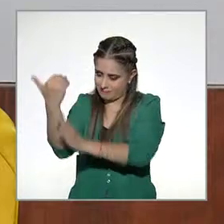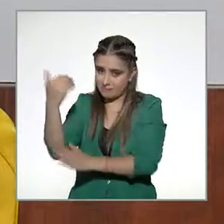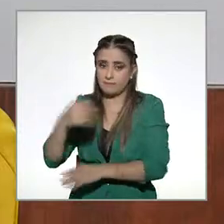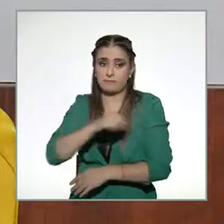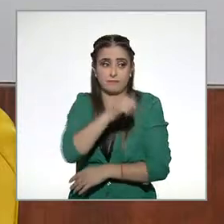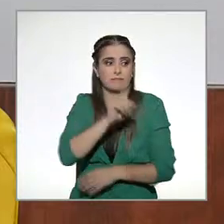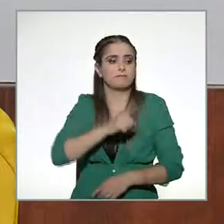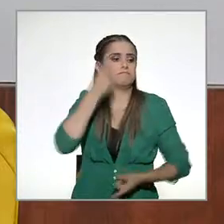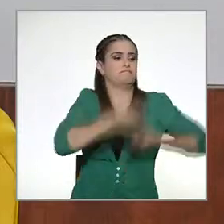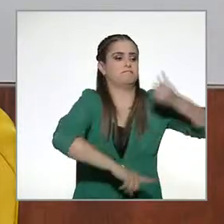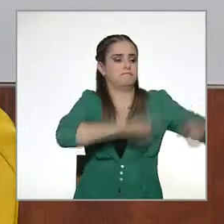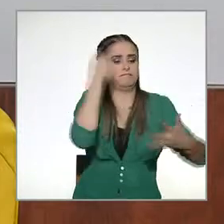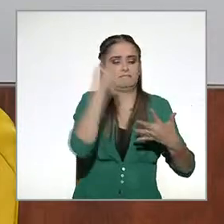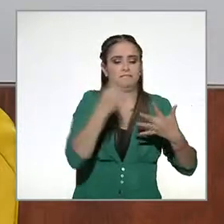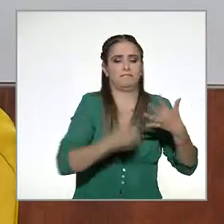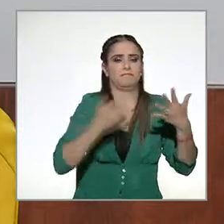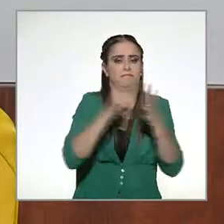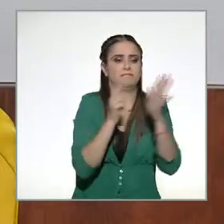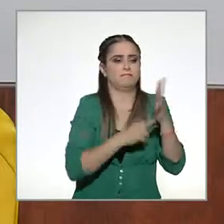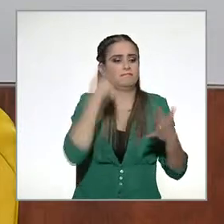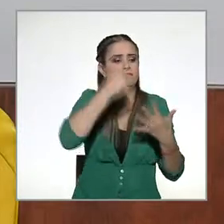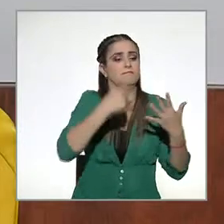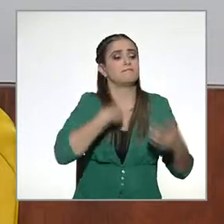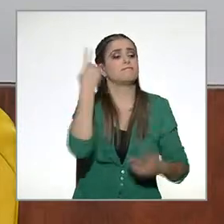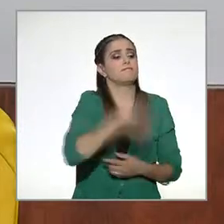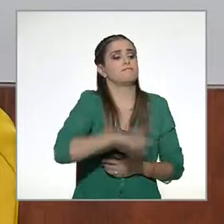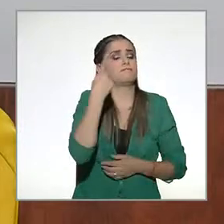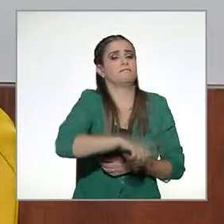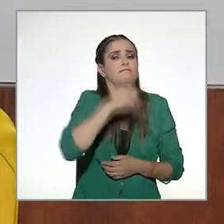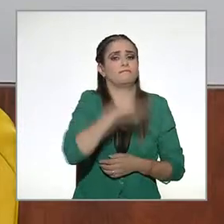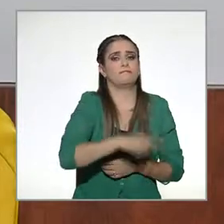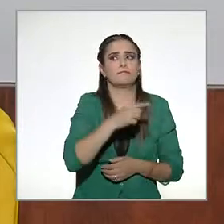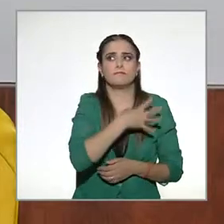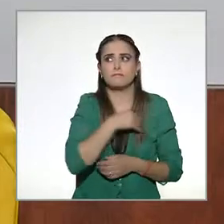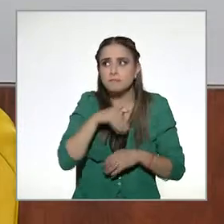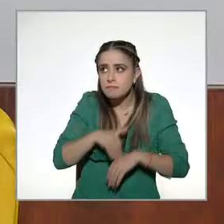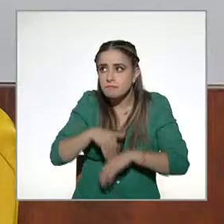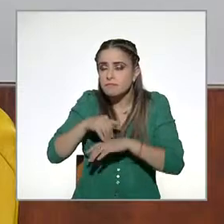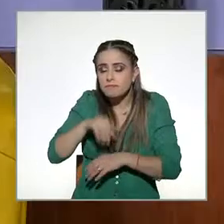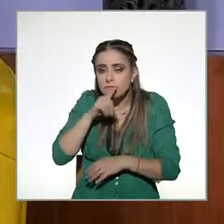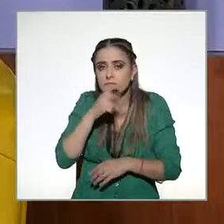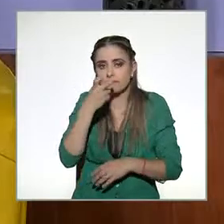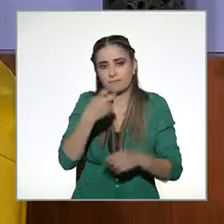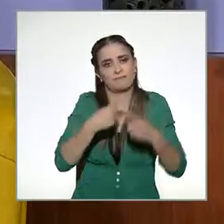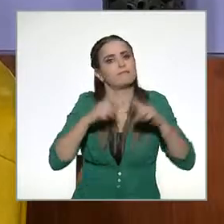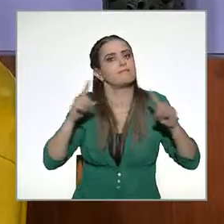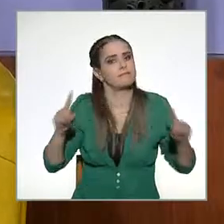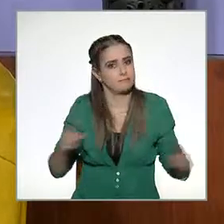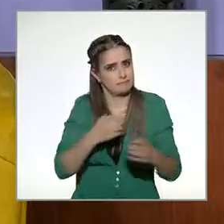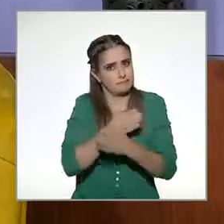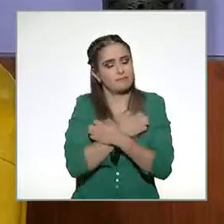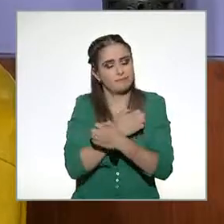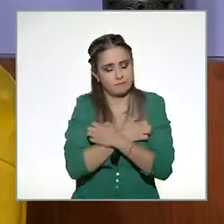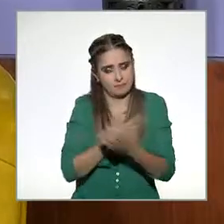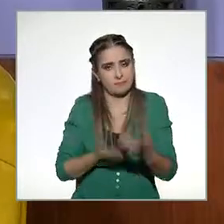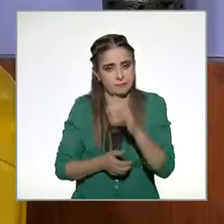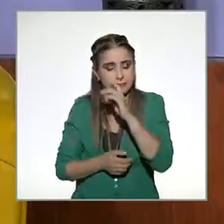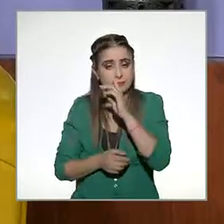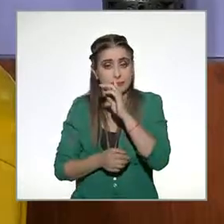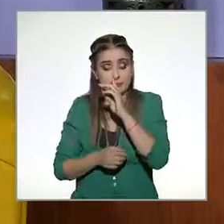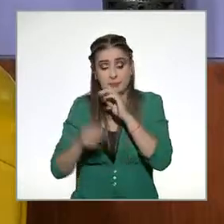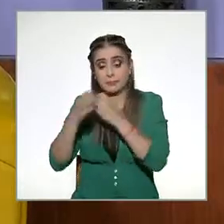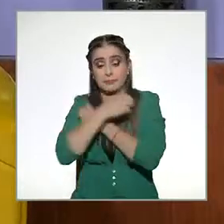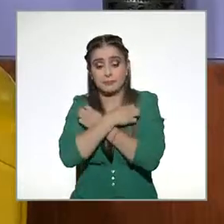amaestrando a los hijos para que hagan lo que uno quiere que hagan. Sí, ¿y cuándo abandona un padre eso? O sea, la